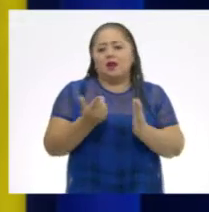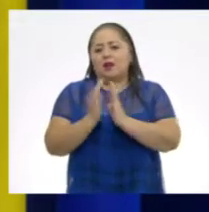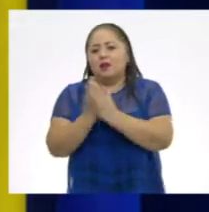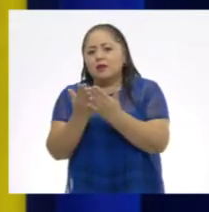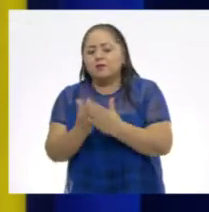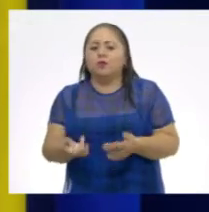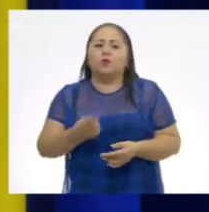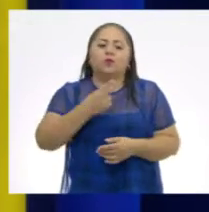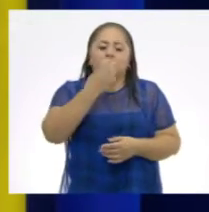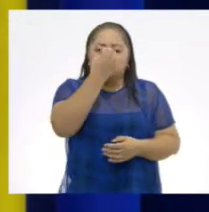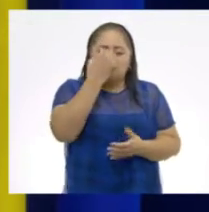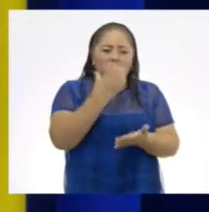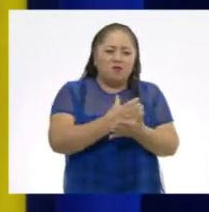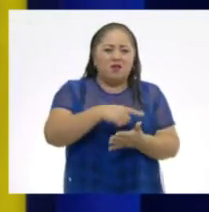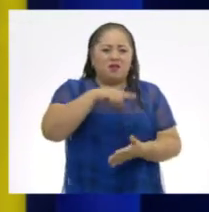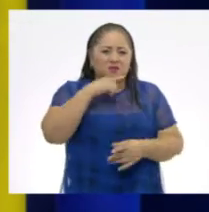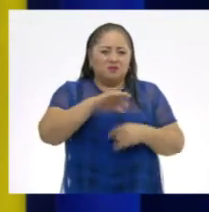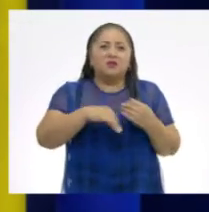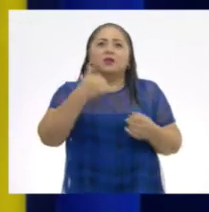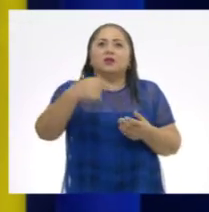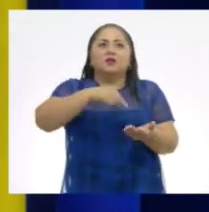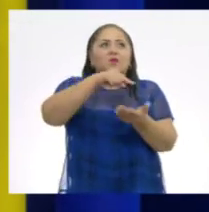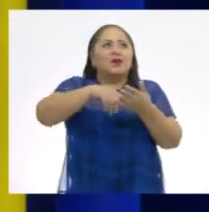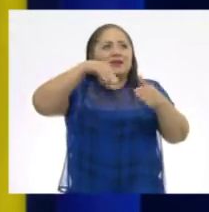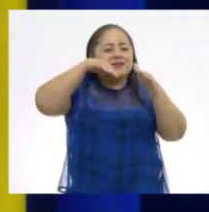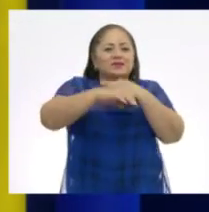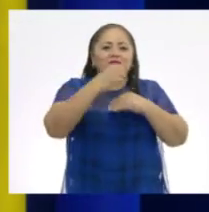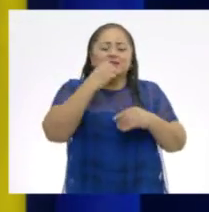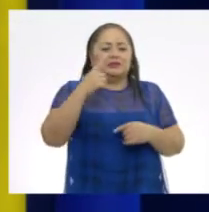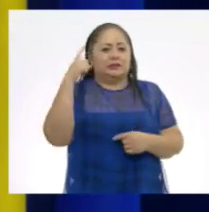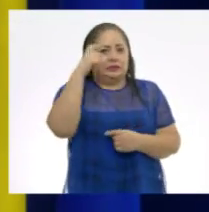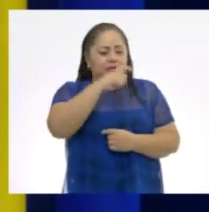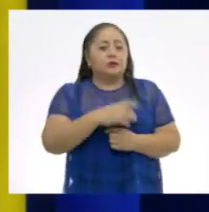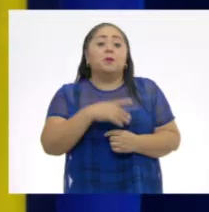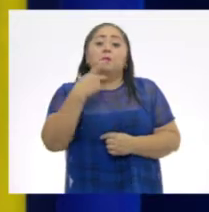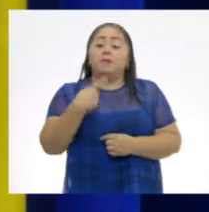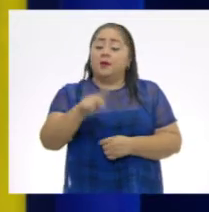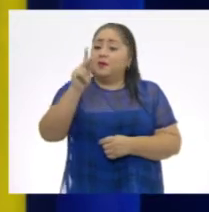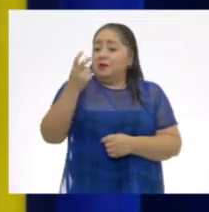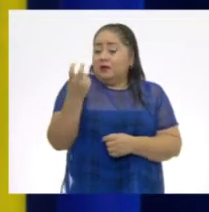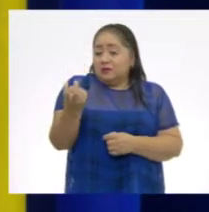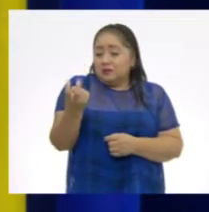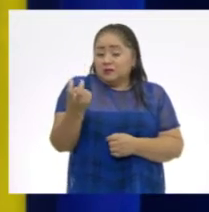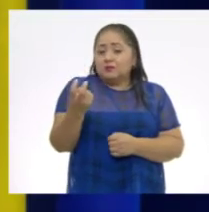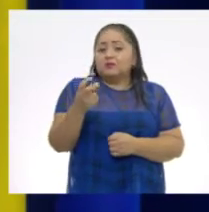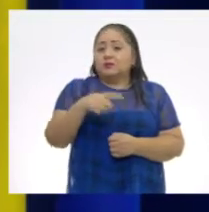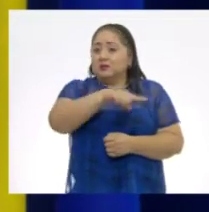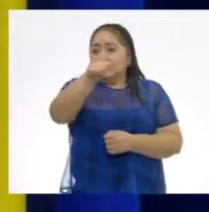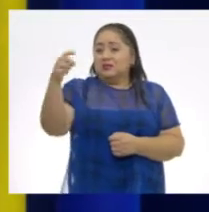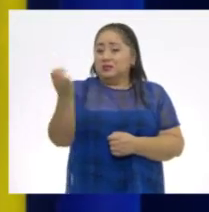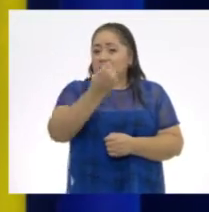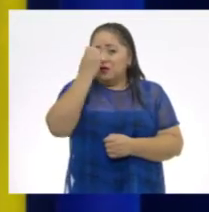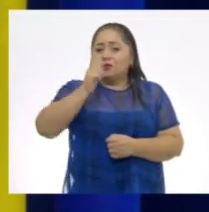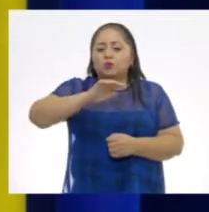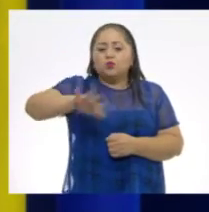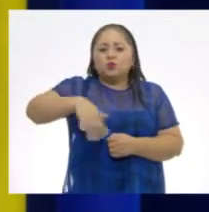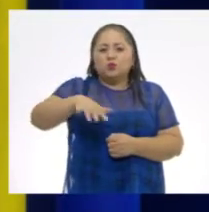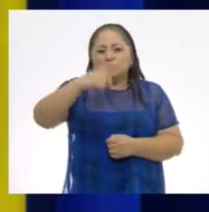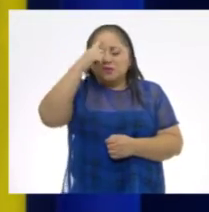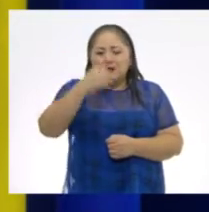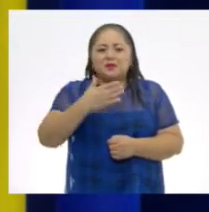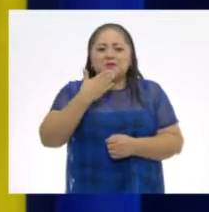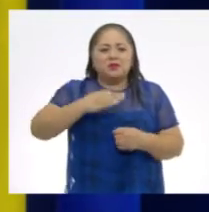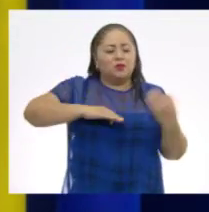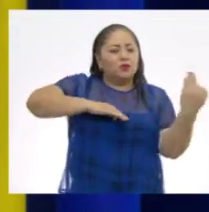libros, útiles escolares, instalaciones adecuadas, entre otros. Pero a pesar de ello, estas escuelas buscan garantizar